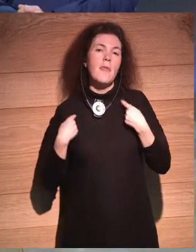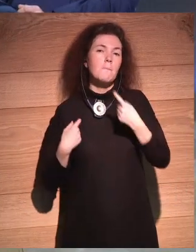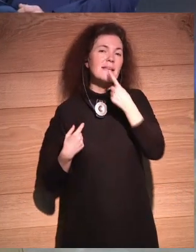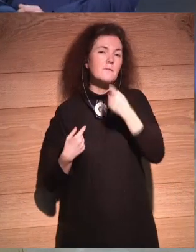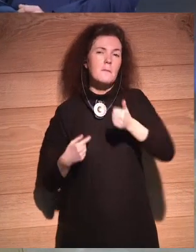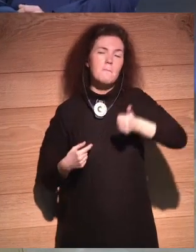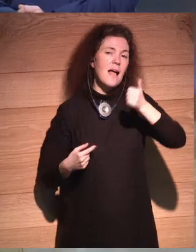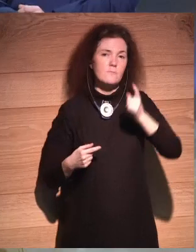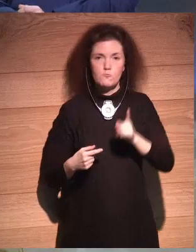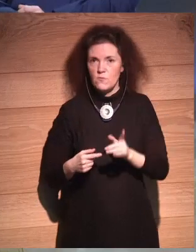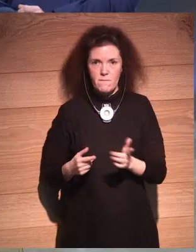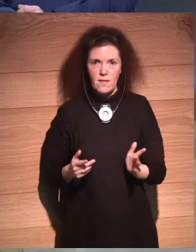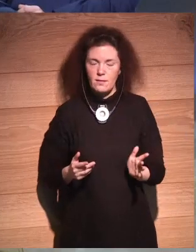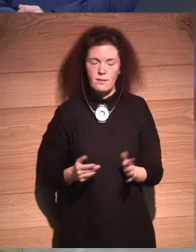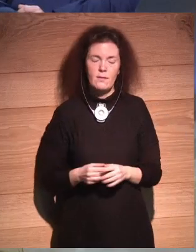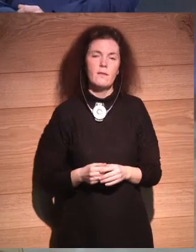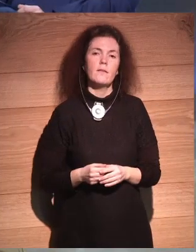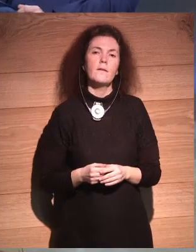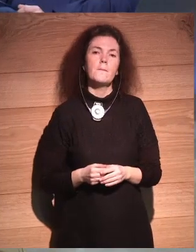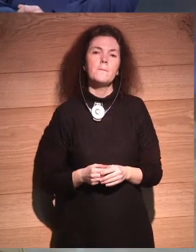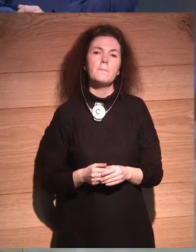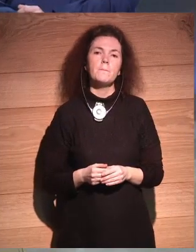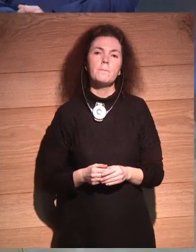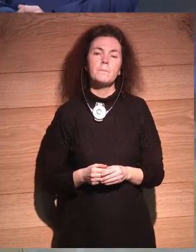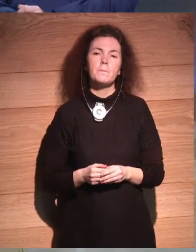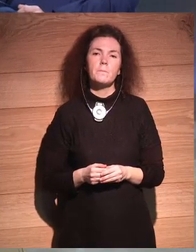de lo que es necesario.